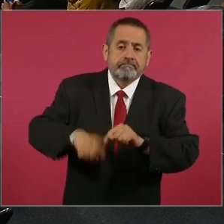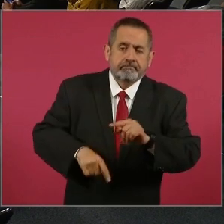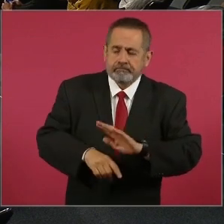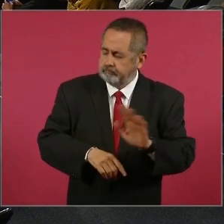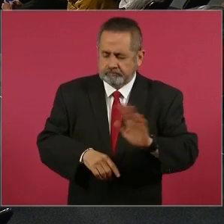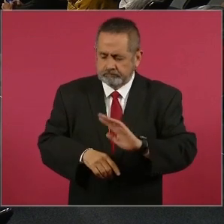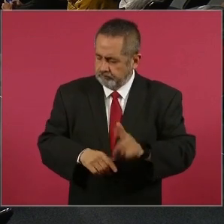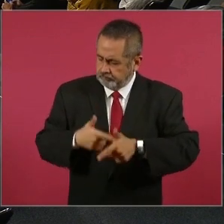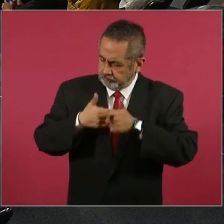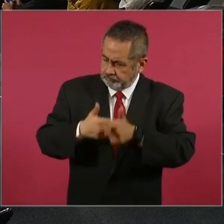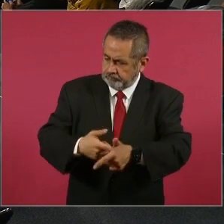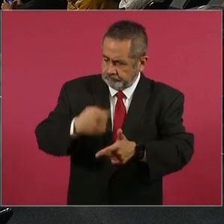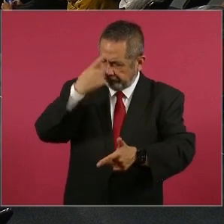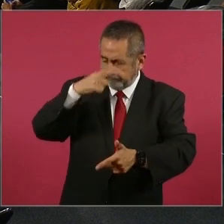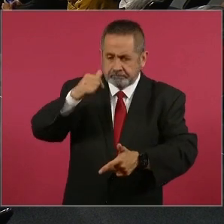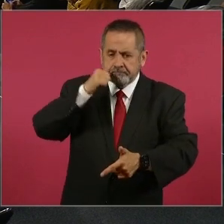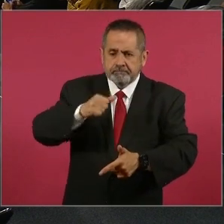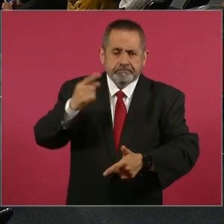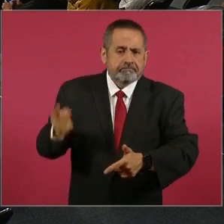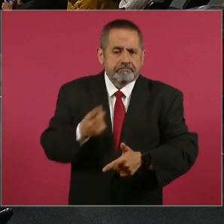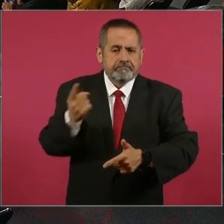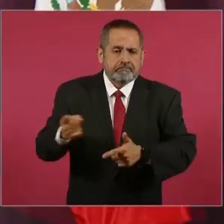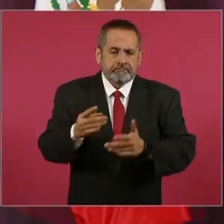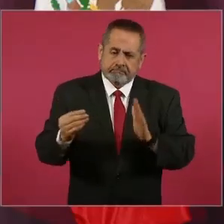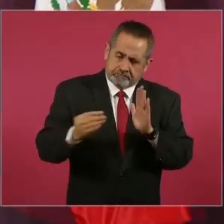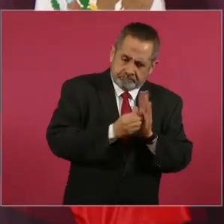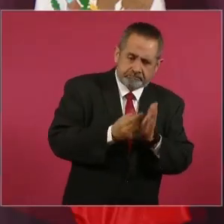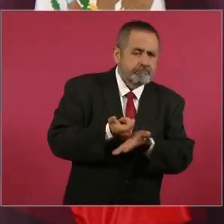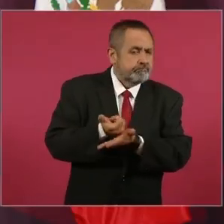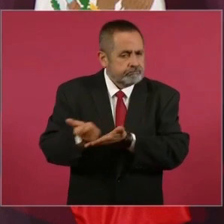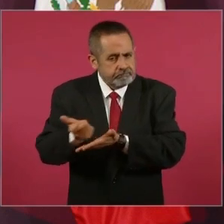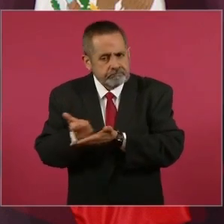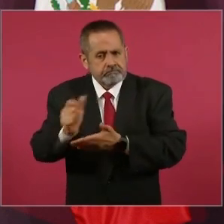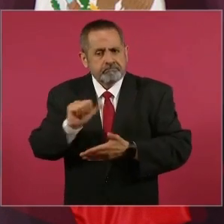quitar y quiero